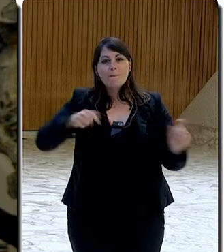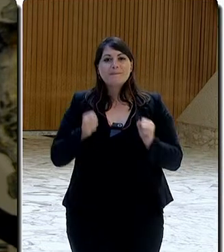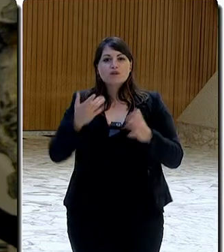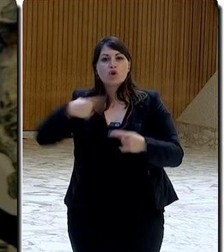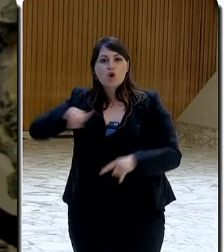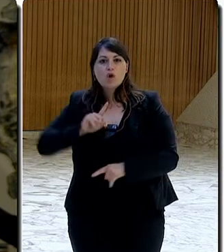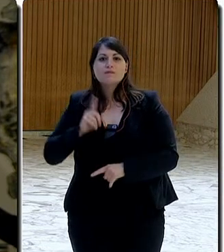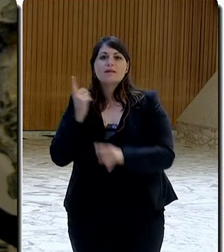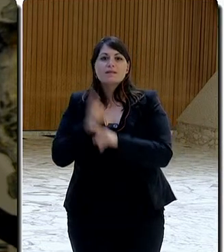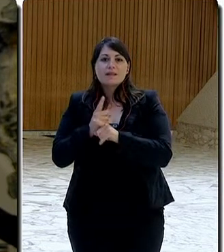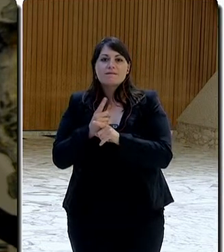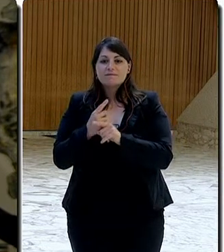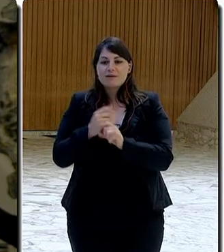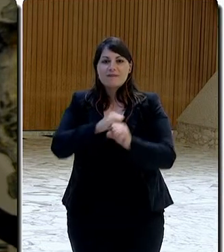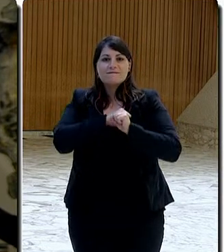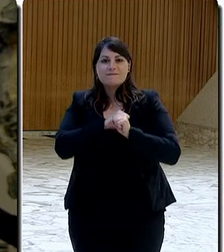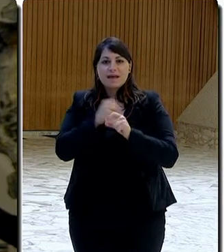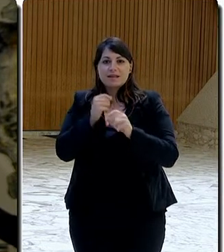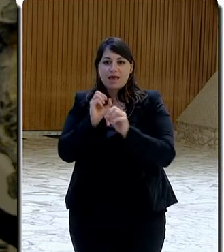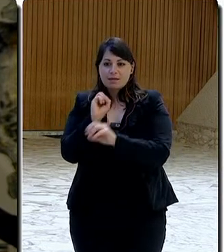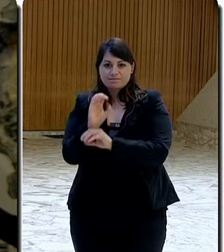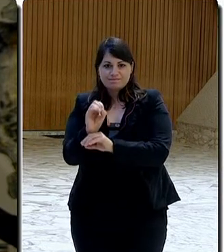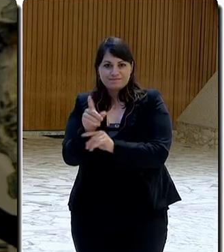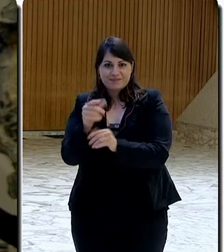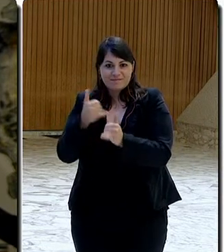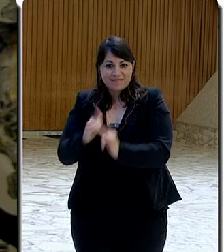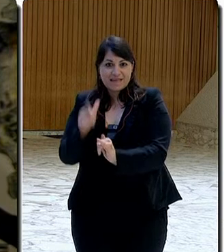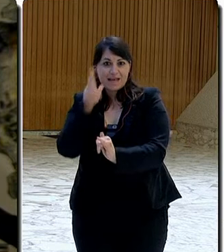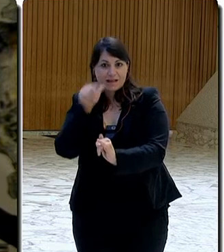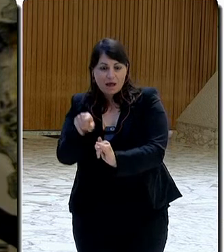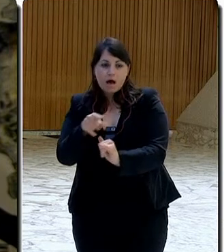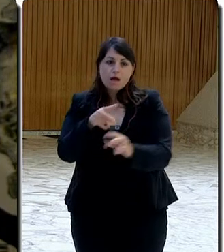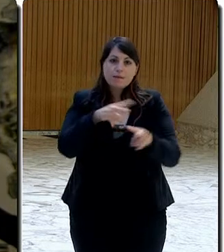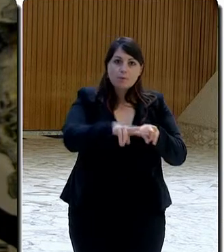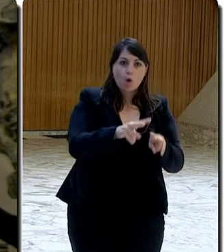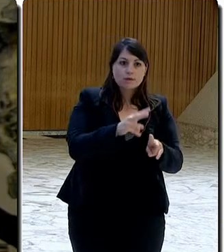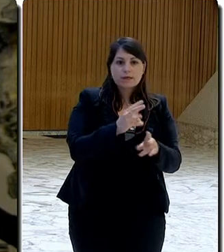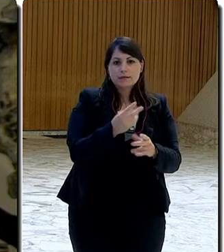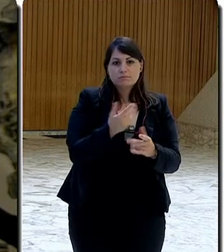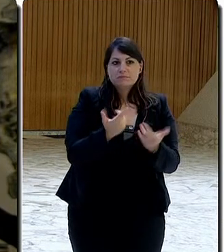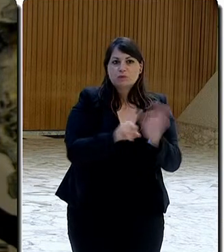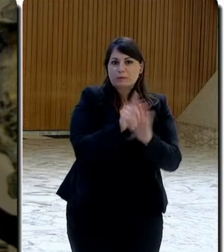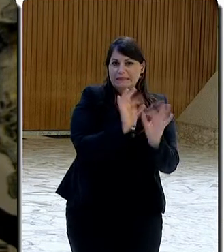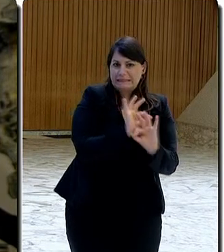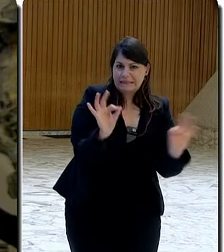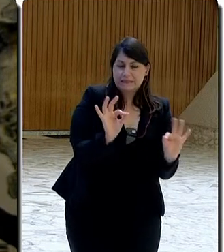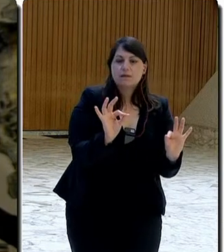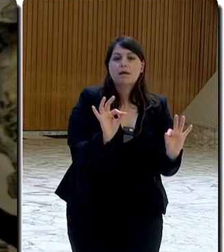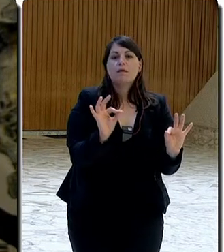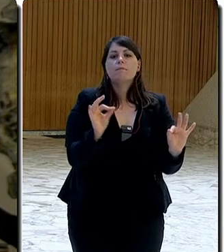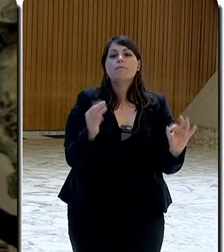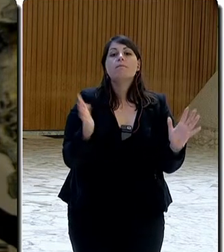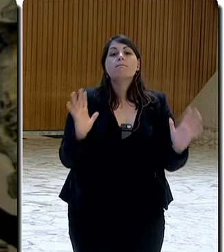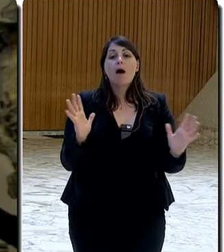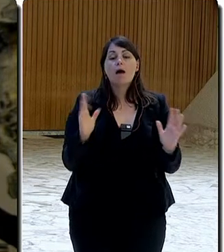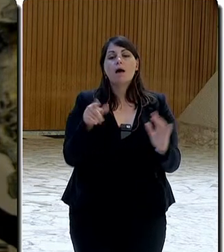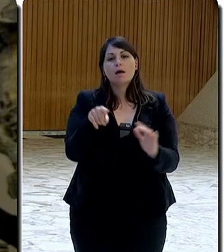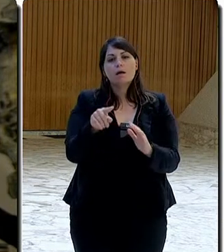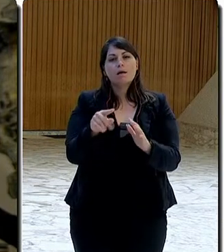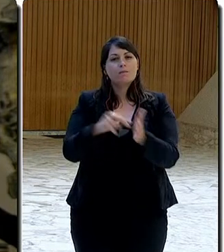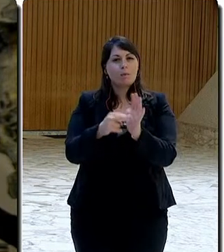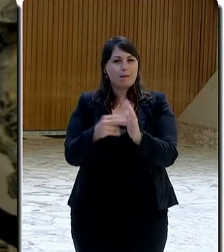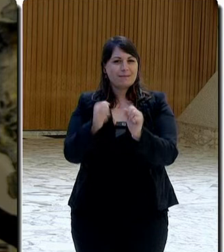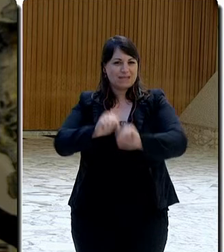sus hijos no estaba dando resultados. Pero un año antes de su problema de salud, Eva nos sorprendió de